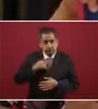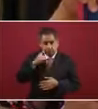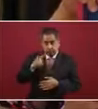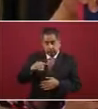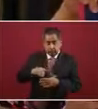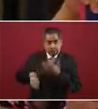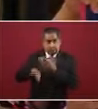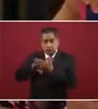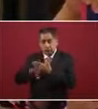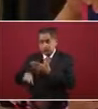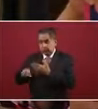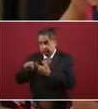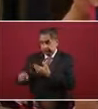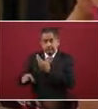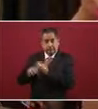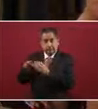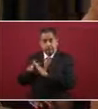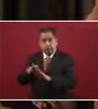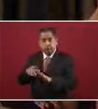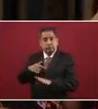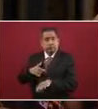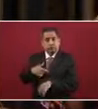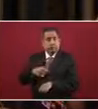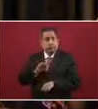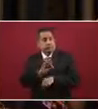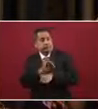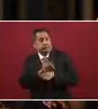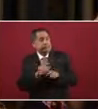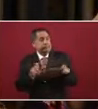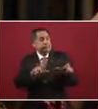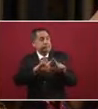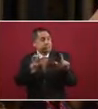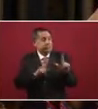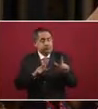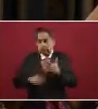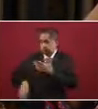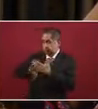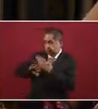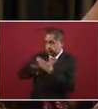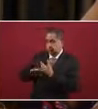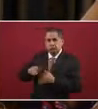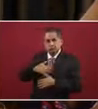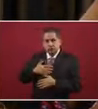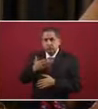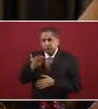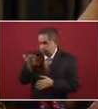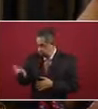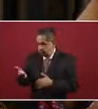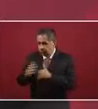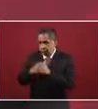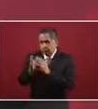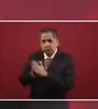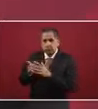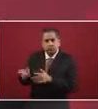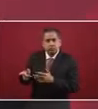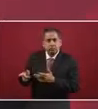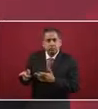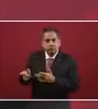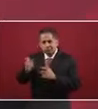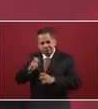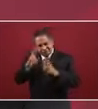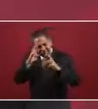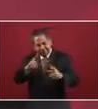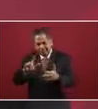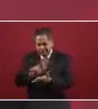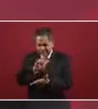ataques de los mismos migrantes, porque yo defendí a la Guardia Nacional y les pedí a ellos que respetaran